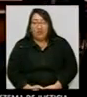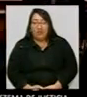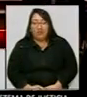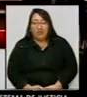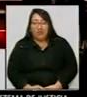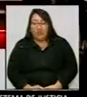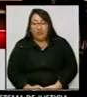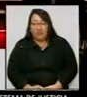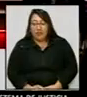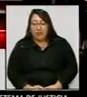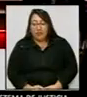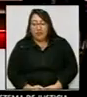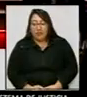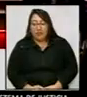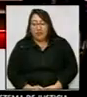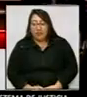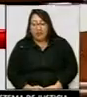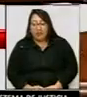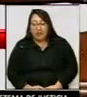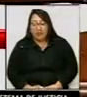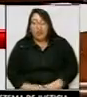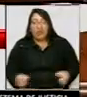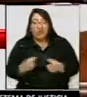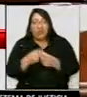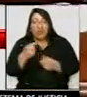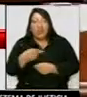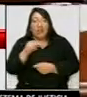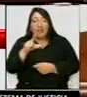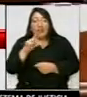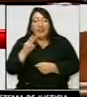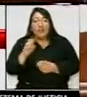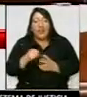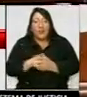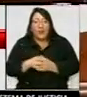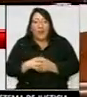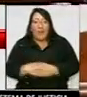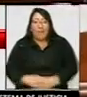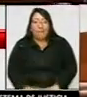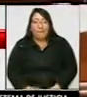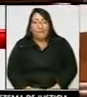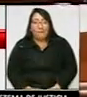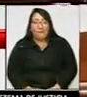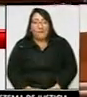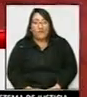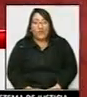boicotear la portavoces? Congresista Glade, la segunda interrupción, congresista Pariona.